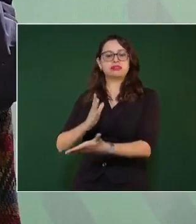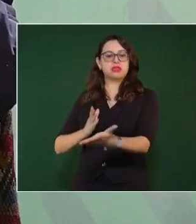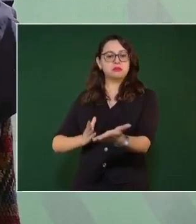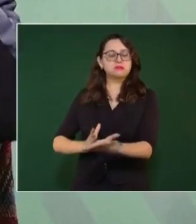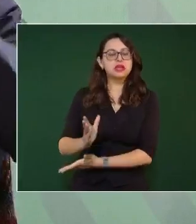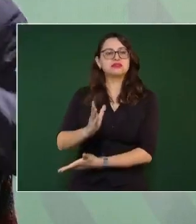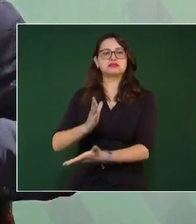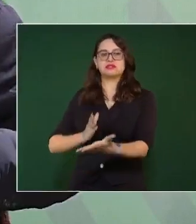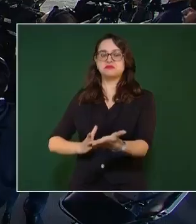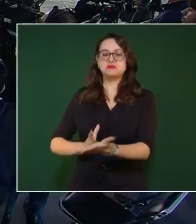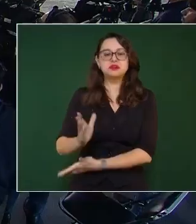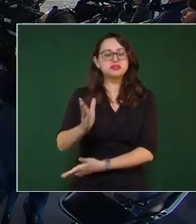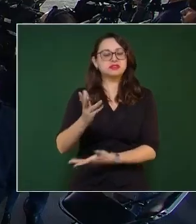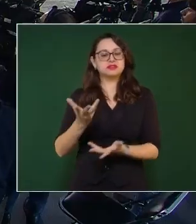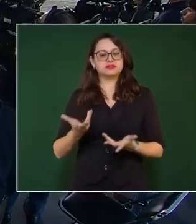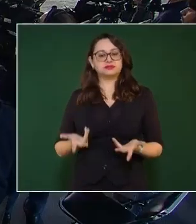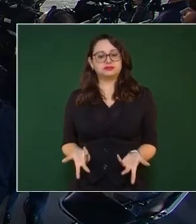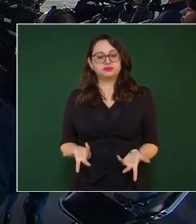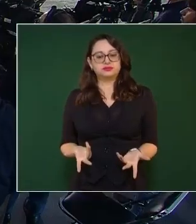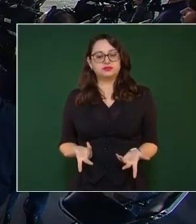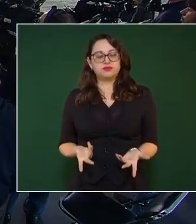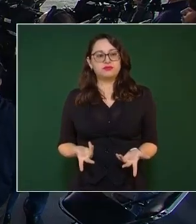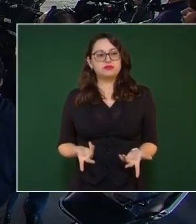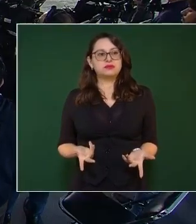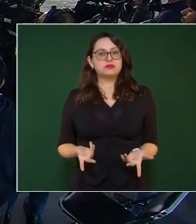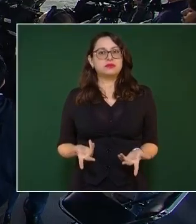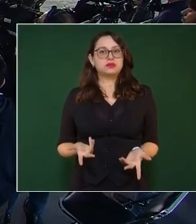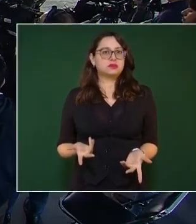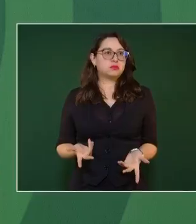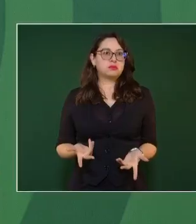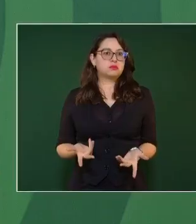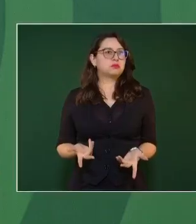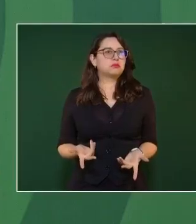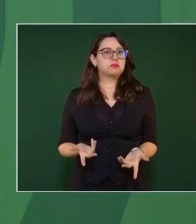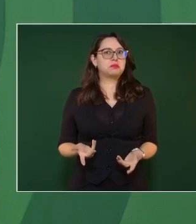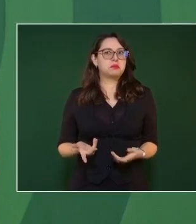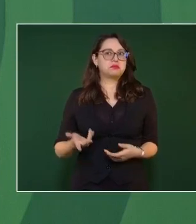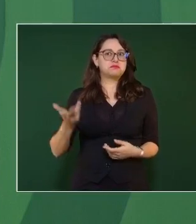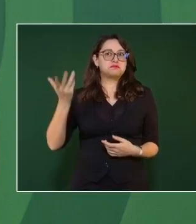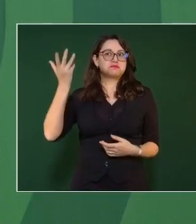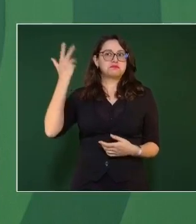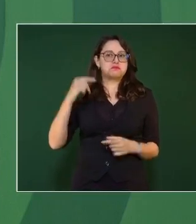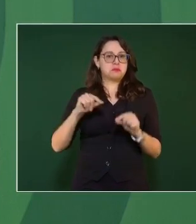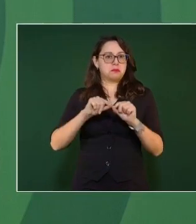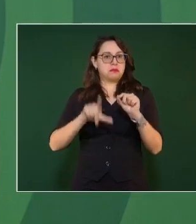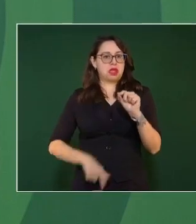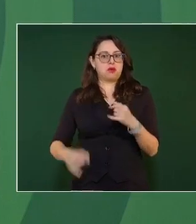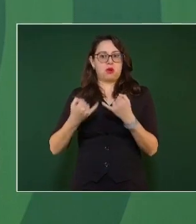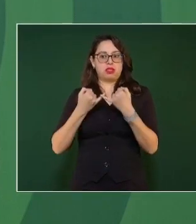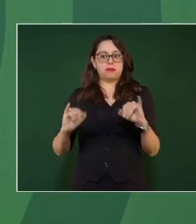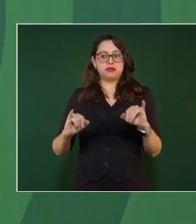desde que somos país independientes y desde antes,